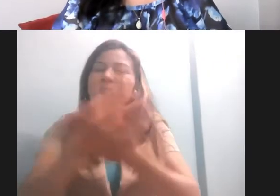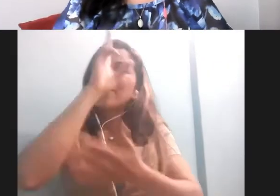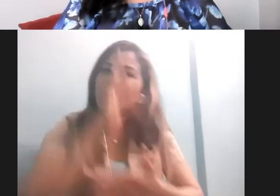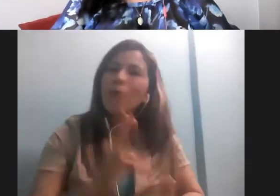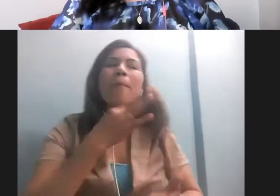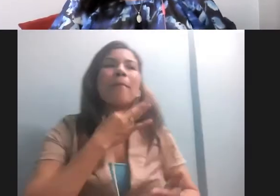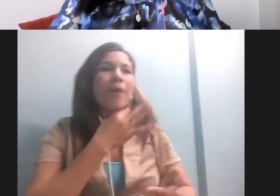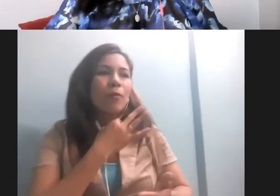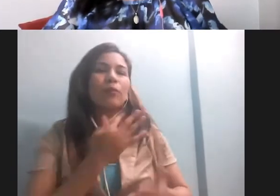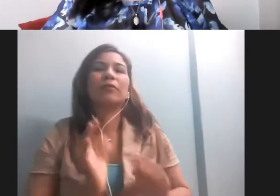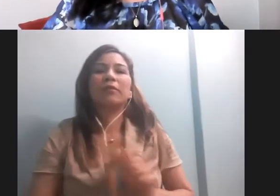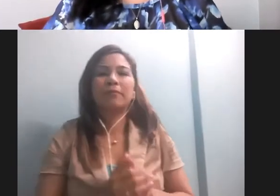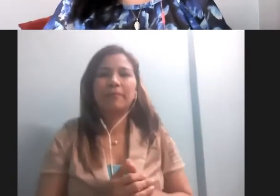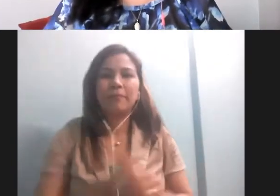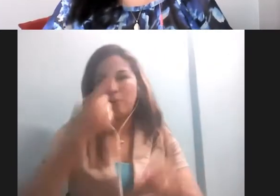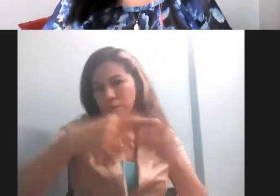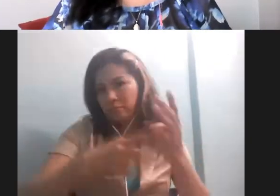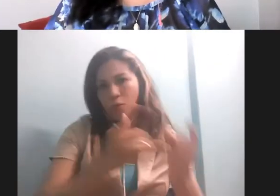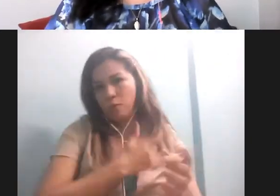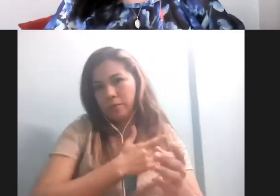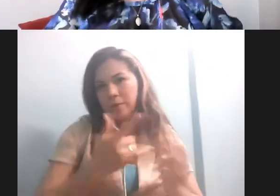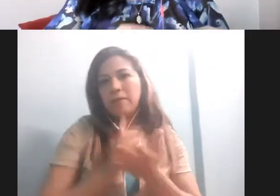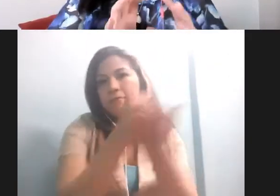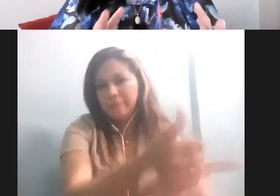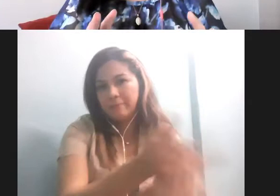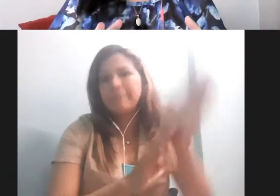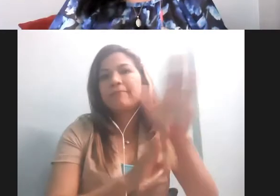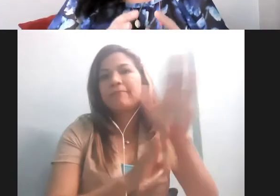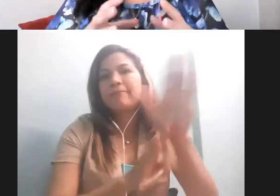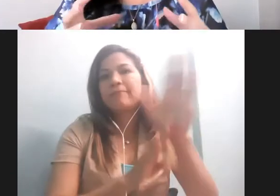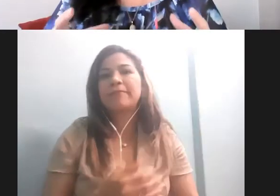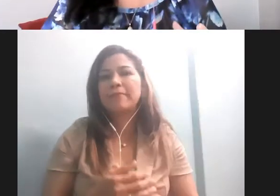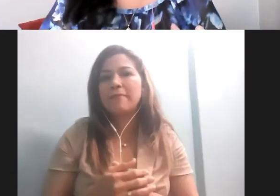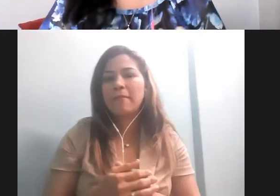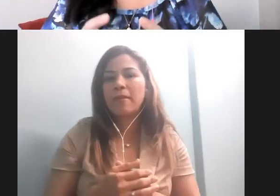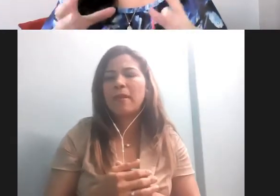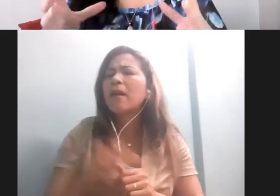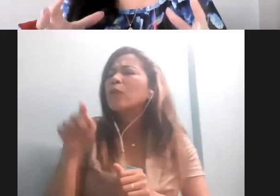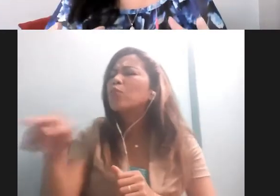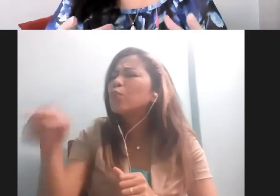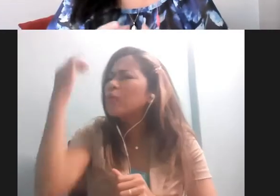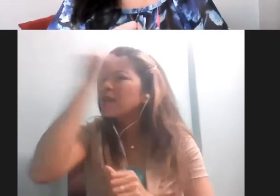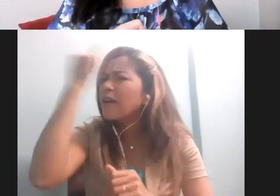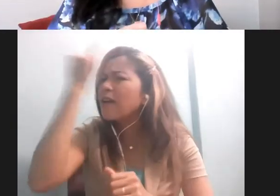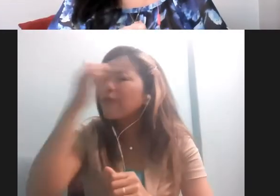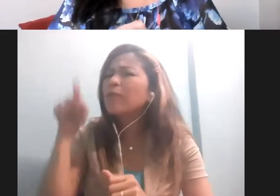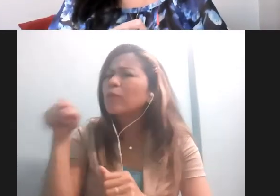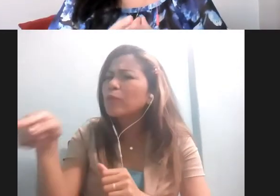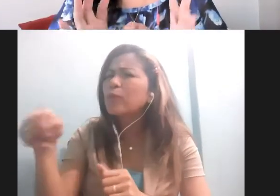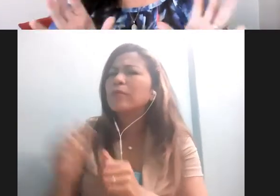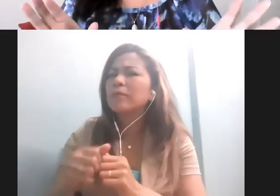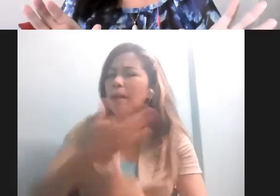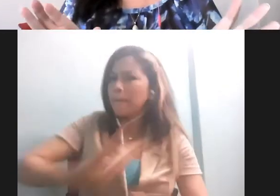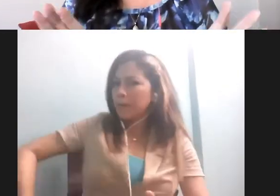en cualquier otra actividad. Pero bueno, esa es mi posición al respecto. Jeffrey, tú que trabajas y además eres presidente de esta